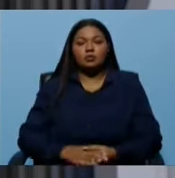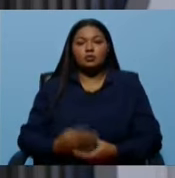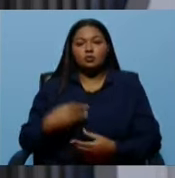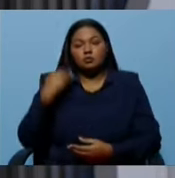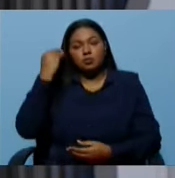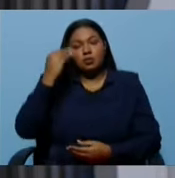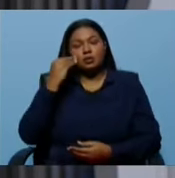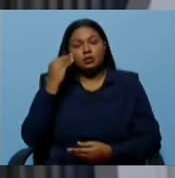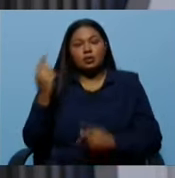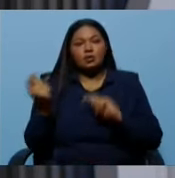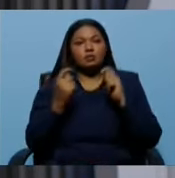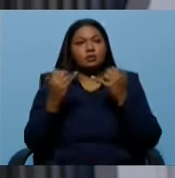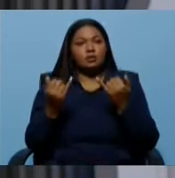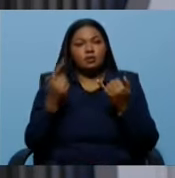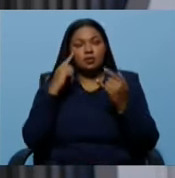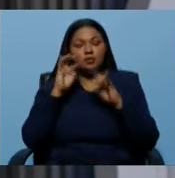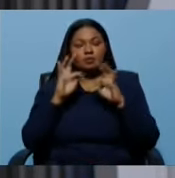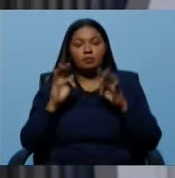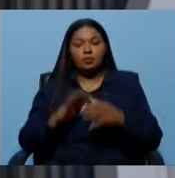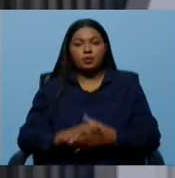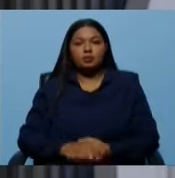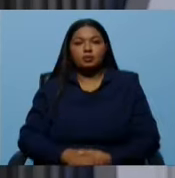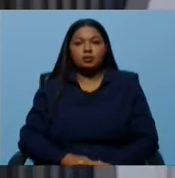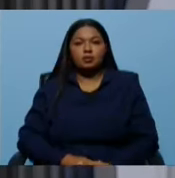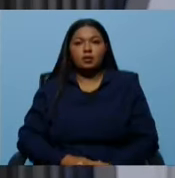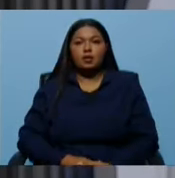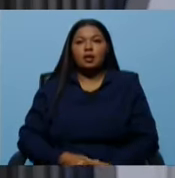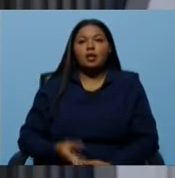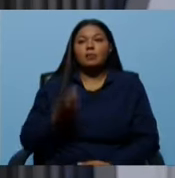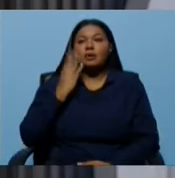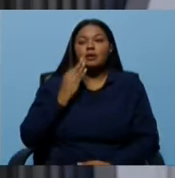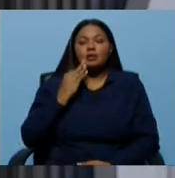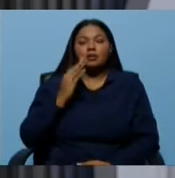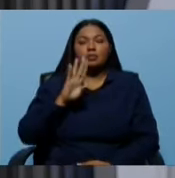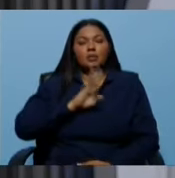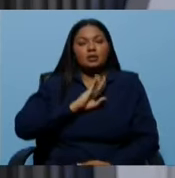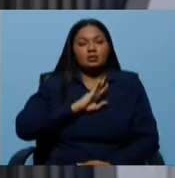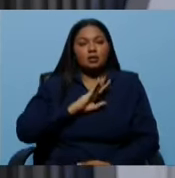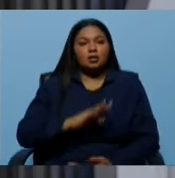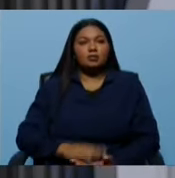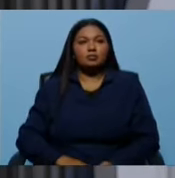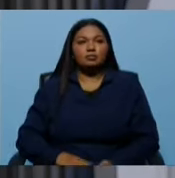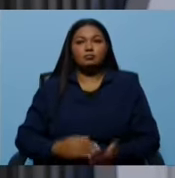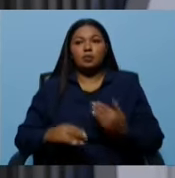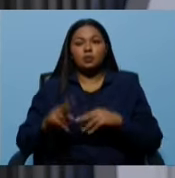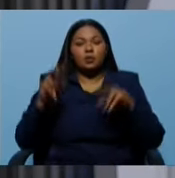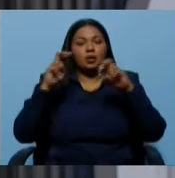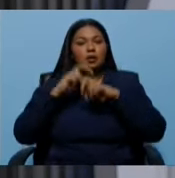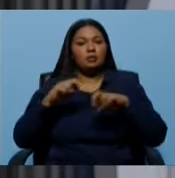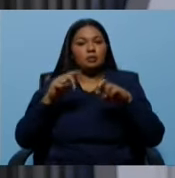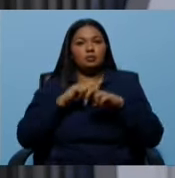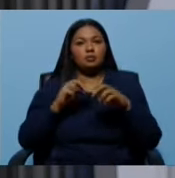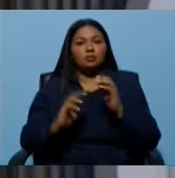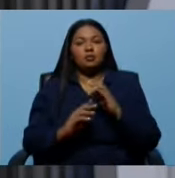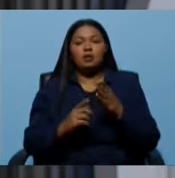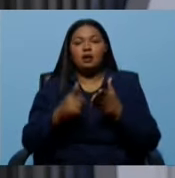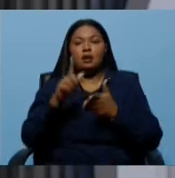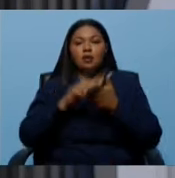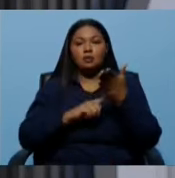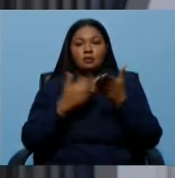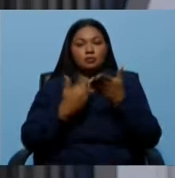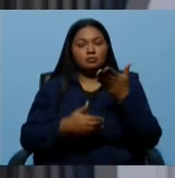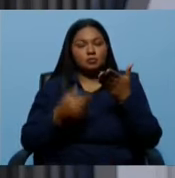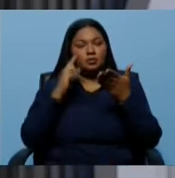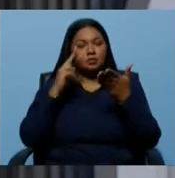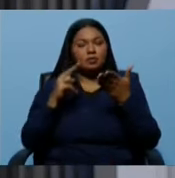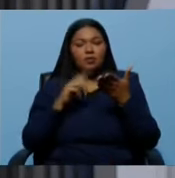donde tú ves de lo concreto, de la experiencia personal, de cómo se vivió el fascismo, vamos a la revisión de nuestro libro azul, vamos a la